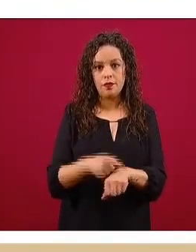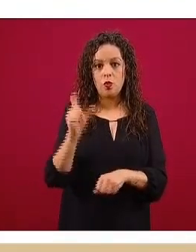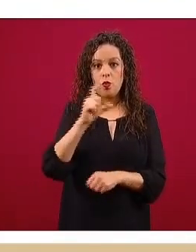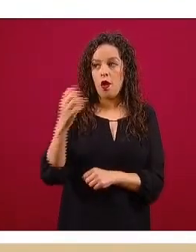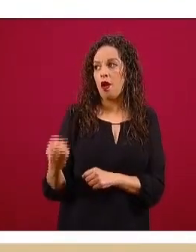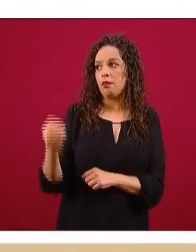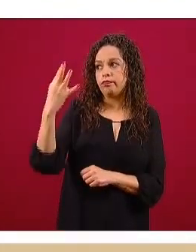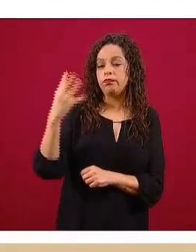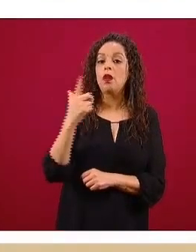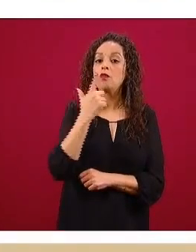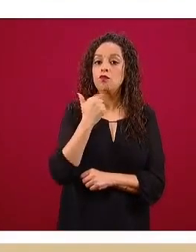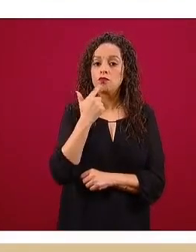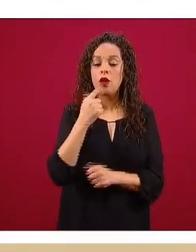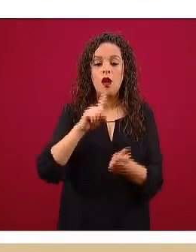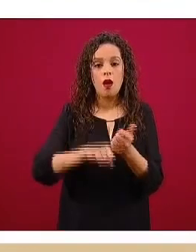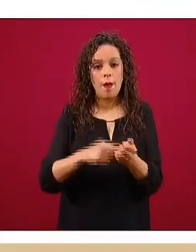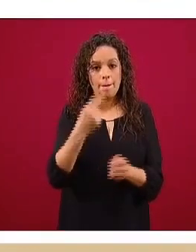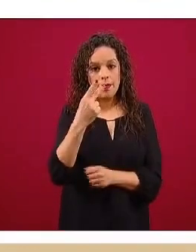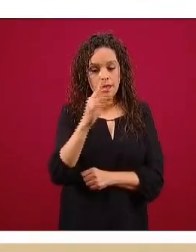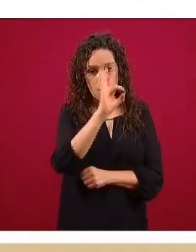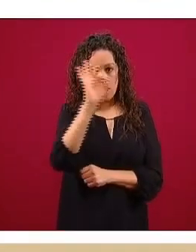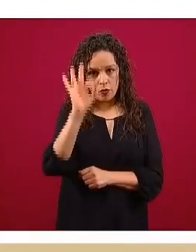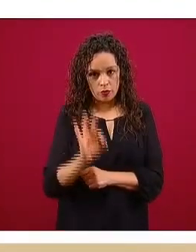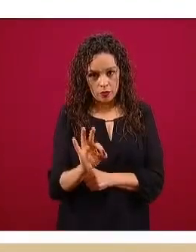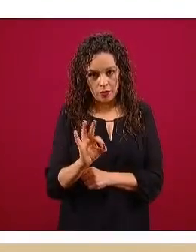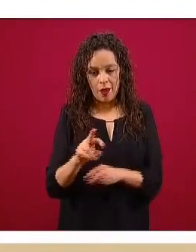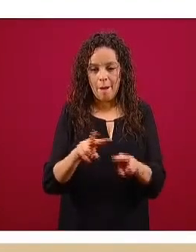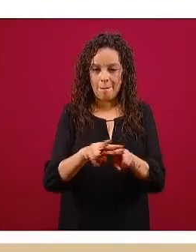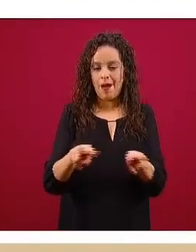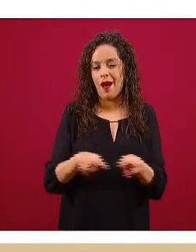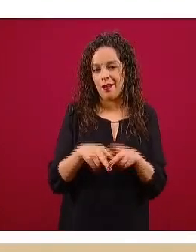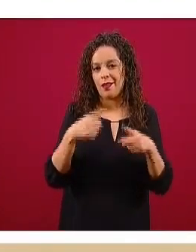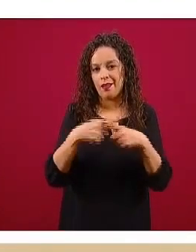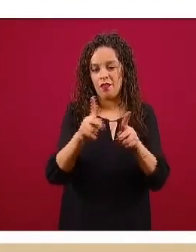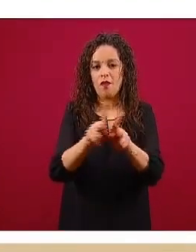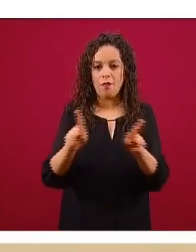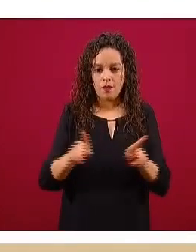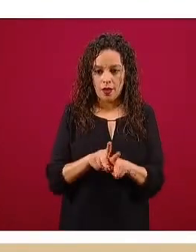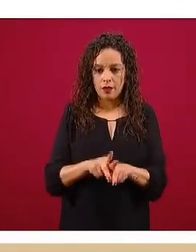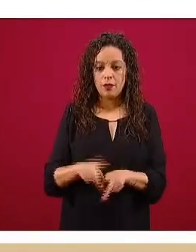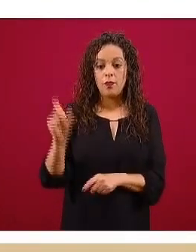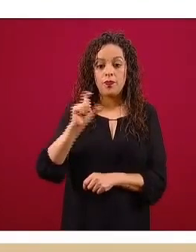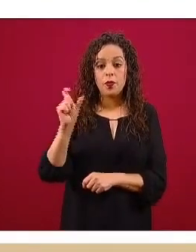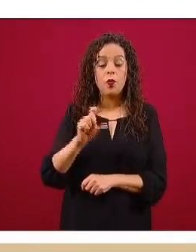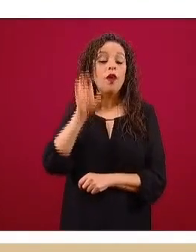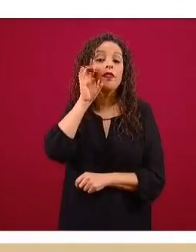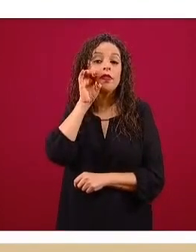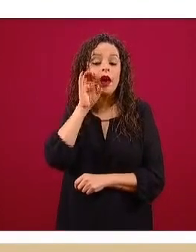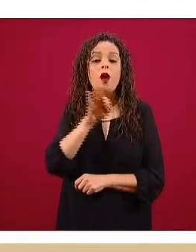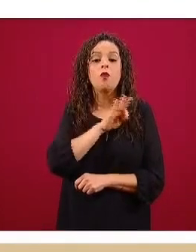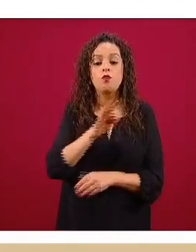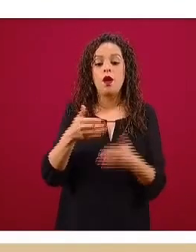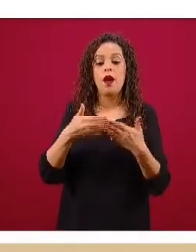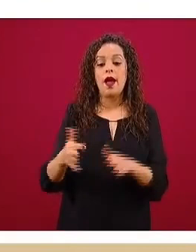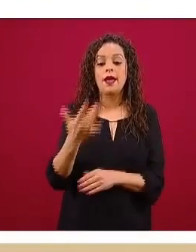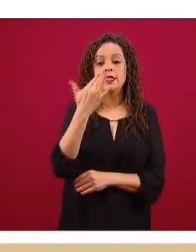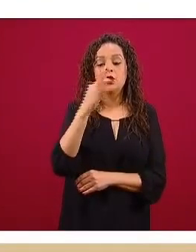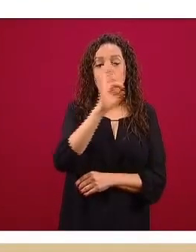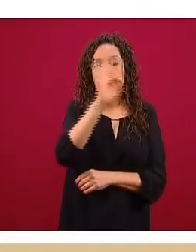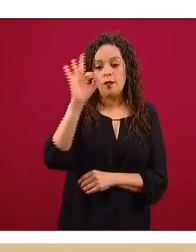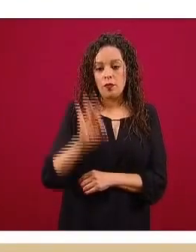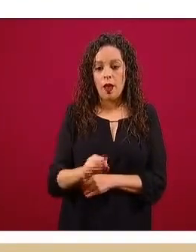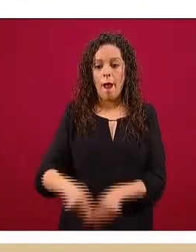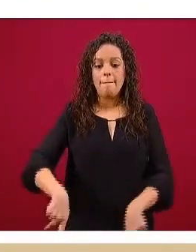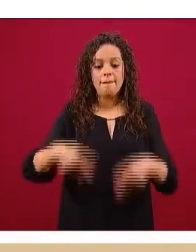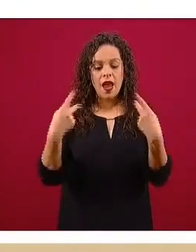semáforo rojo, 25% es el aforo, semáforo naranja puede incrementarse hasta un 50%. Los mercados,